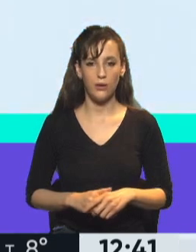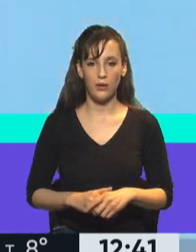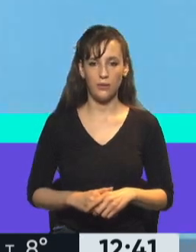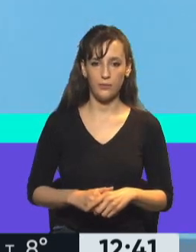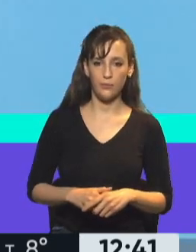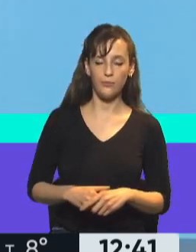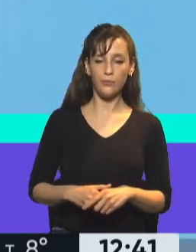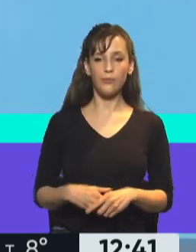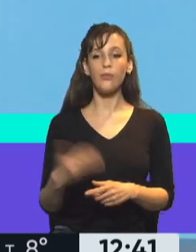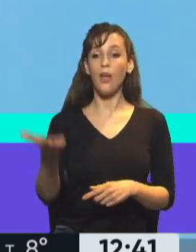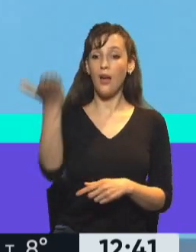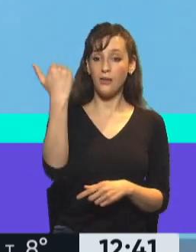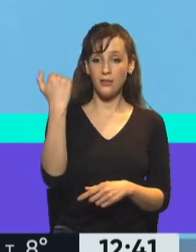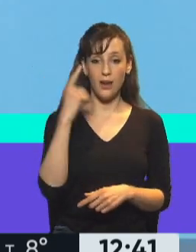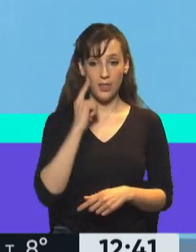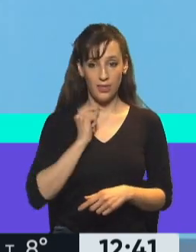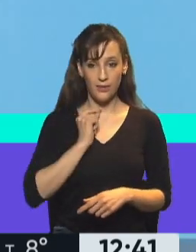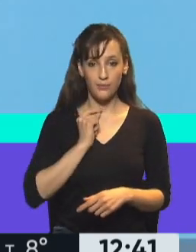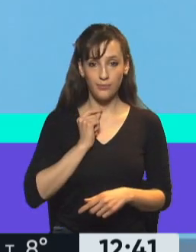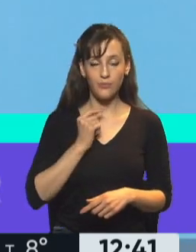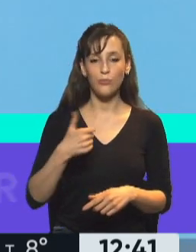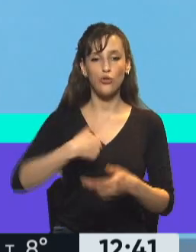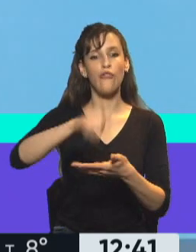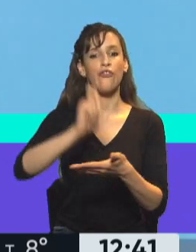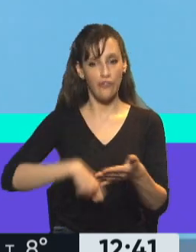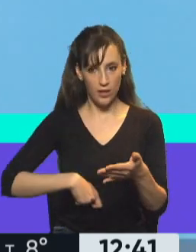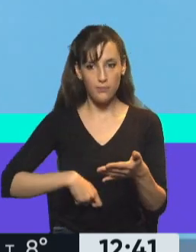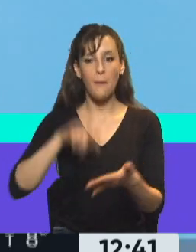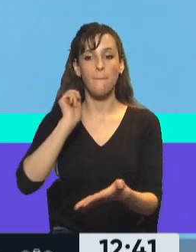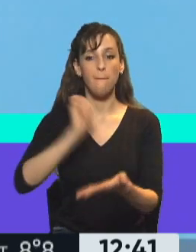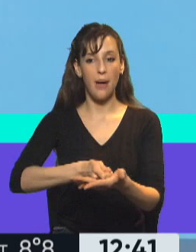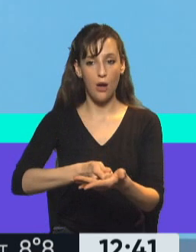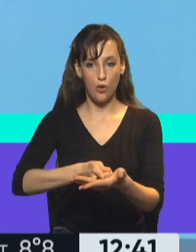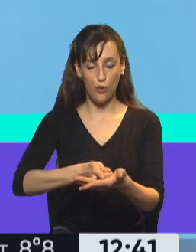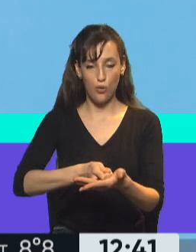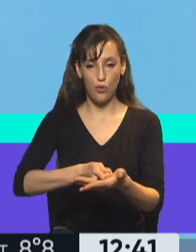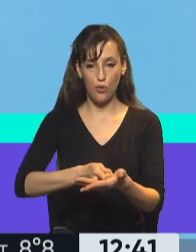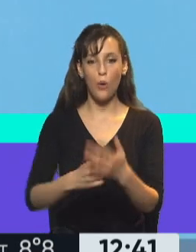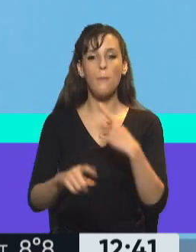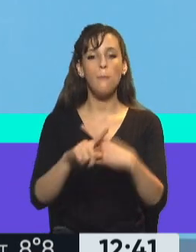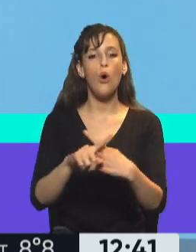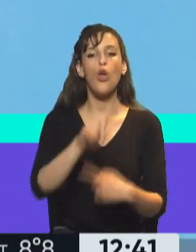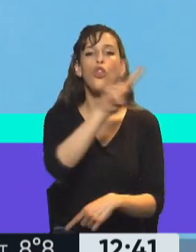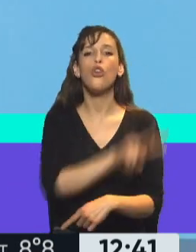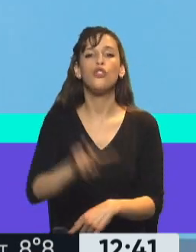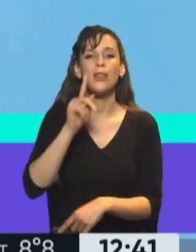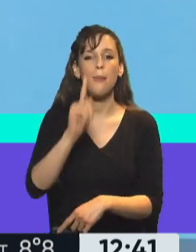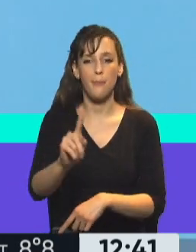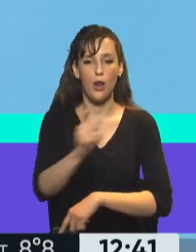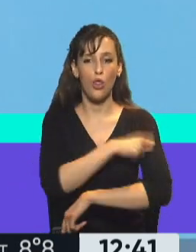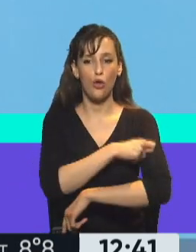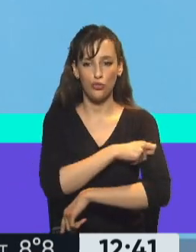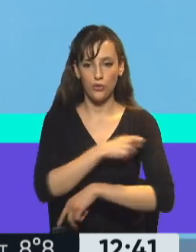firman. Es que en el día de ayer firmé finalmente el pago de las primeras 200.000 dosis de la vacuna